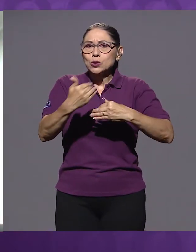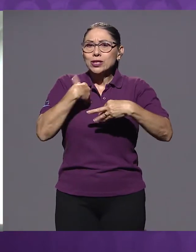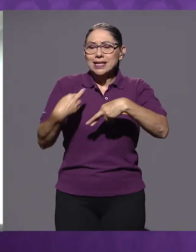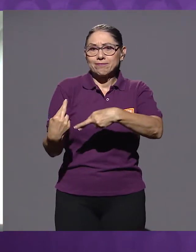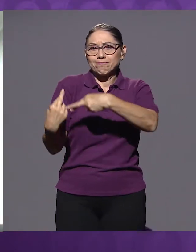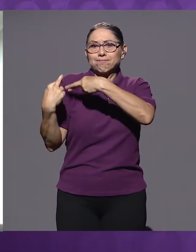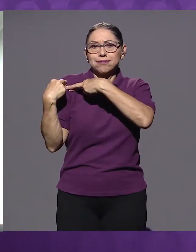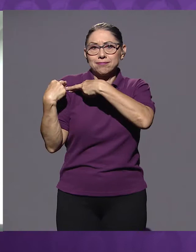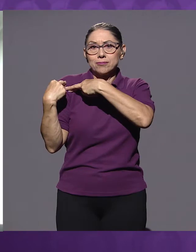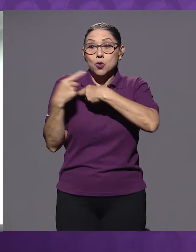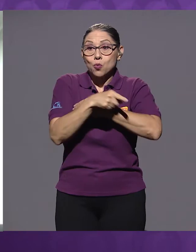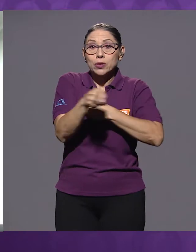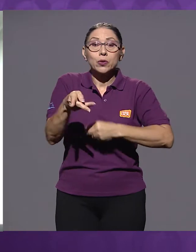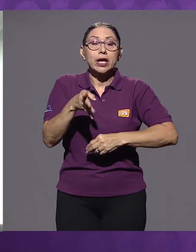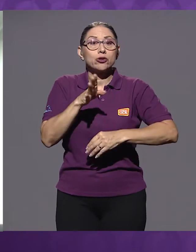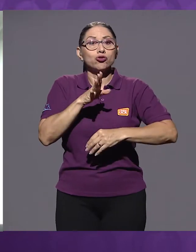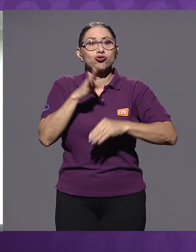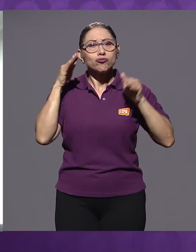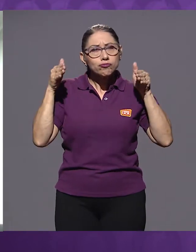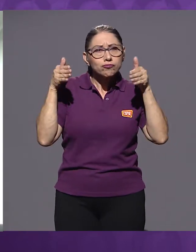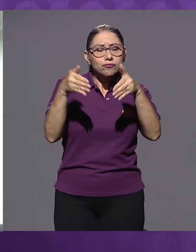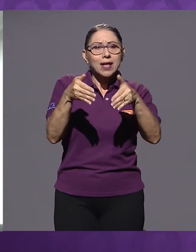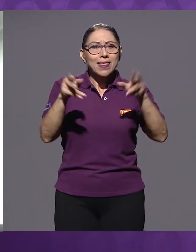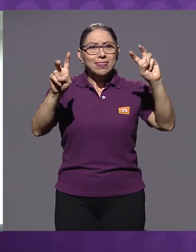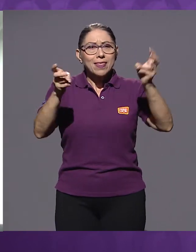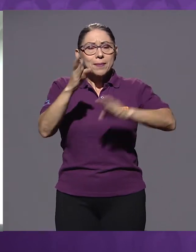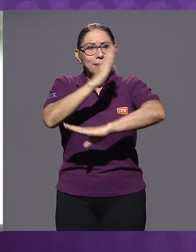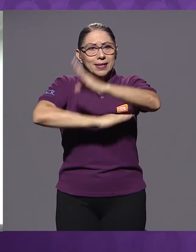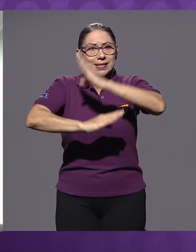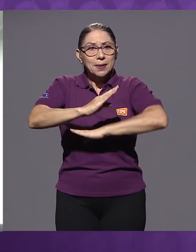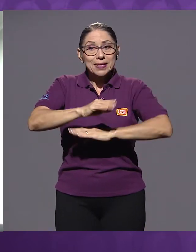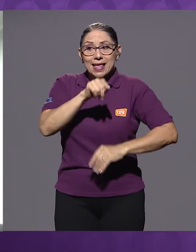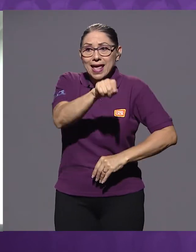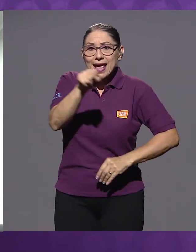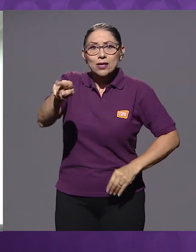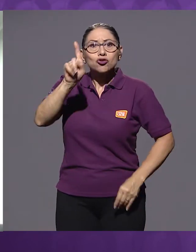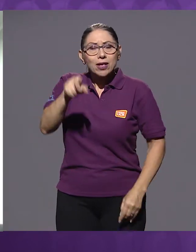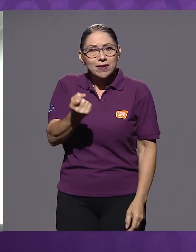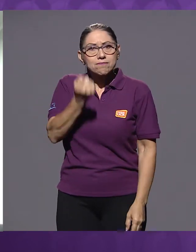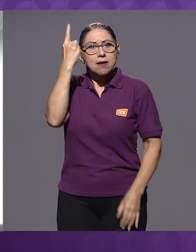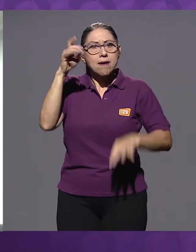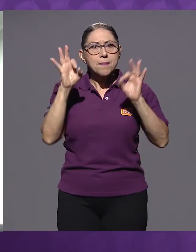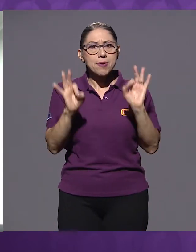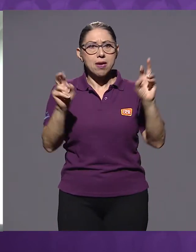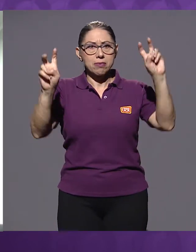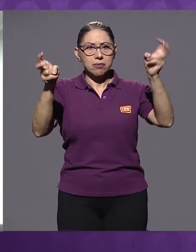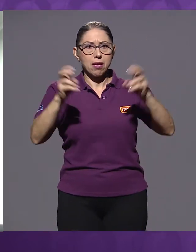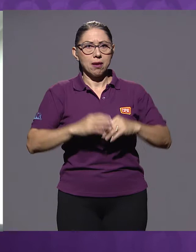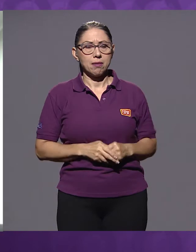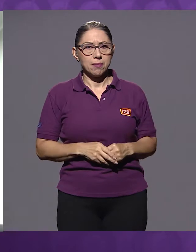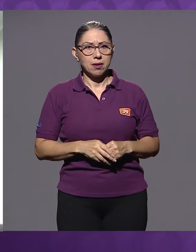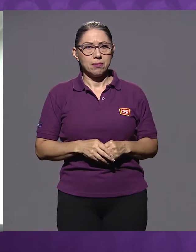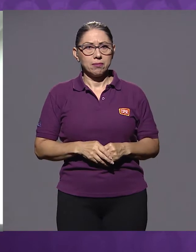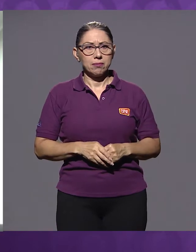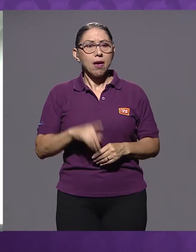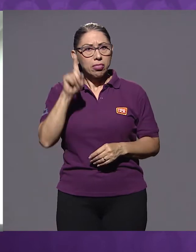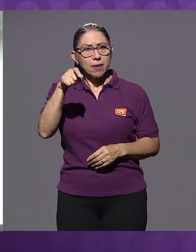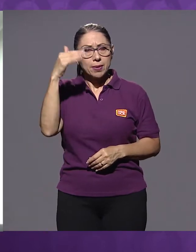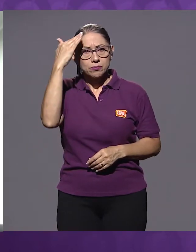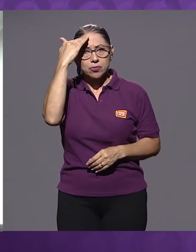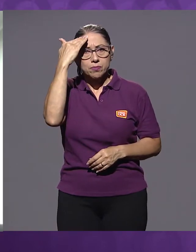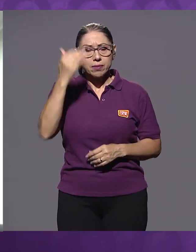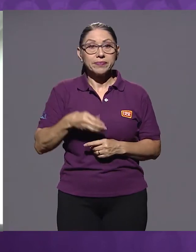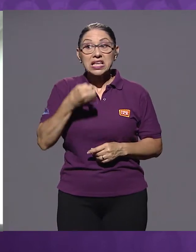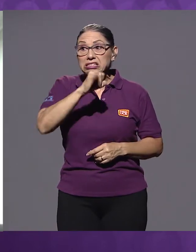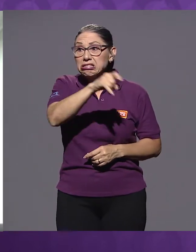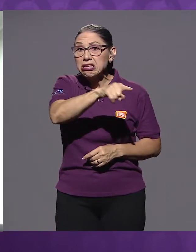a la hora de referirse a temas de discapacidad es primero entender bien el tema, ¿sí? Porque si